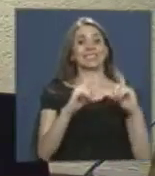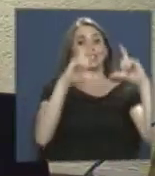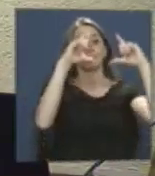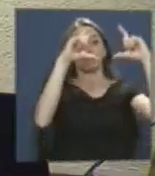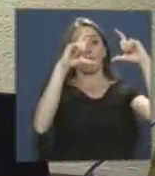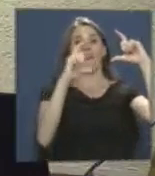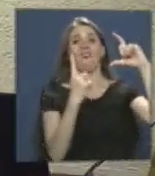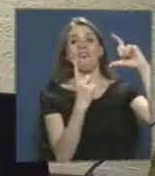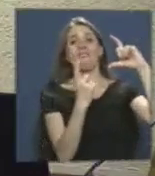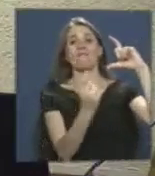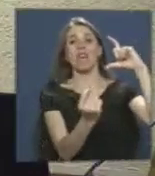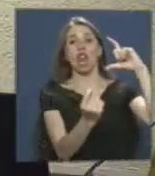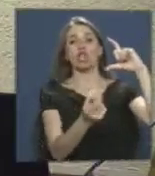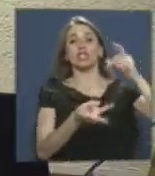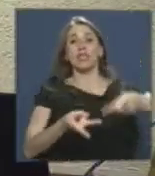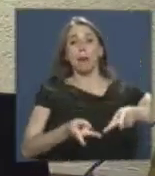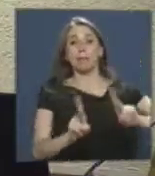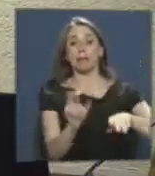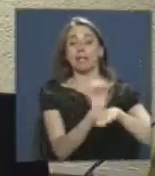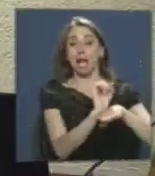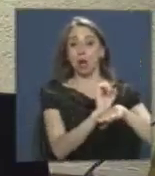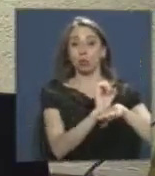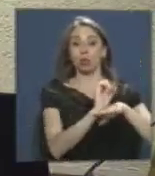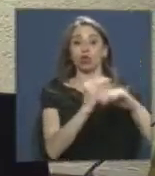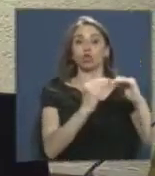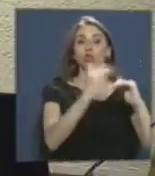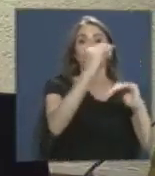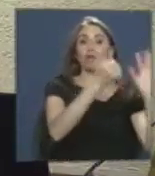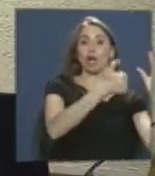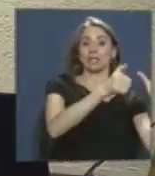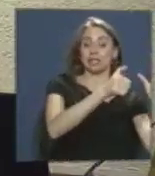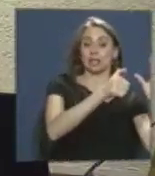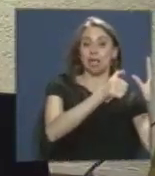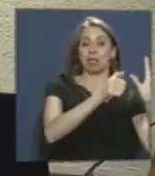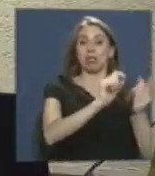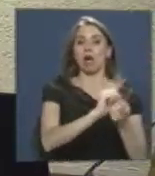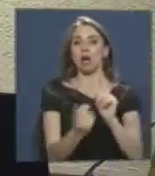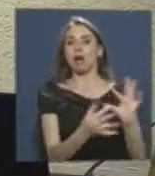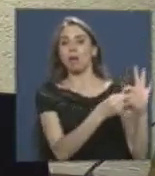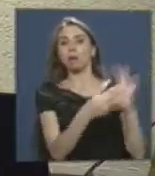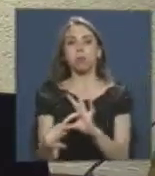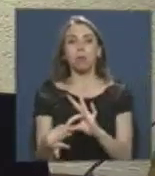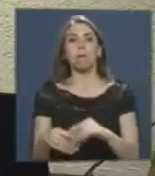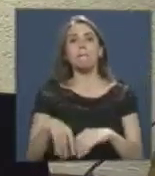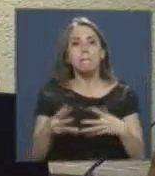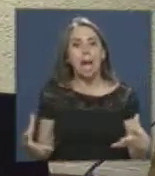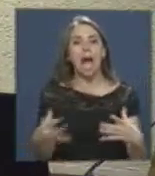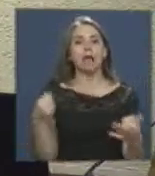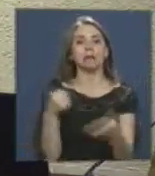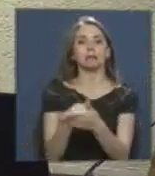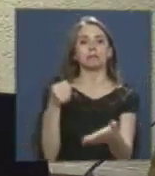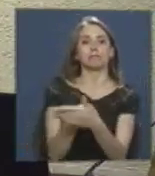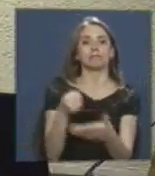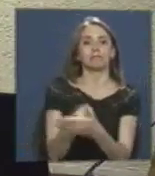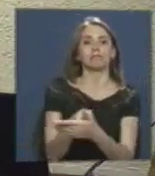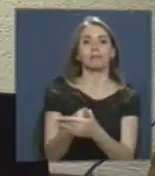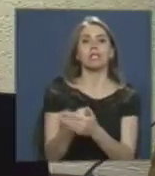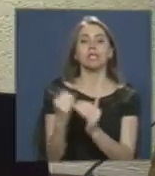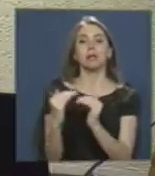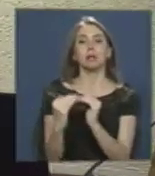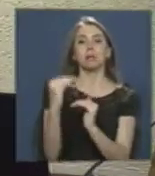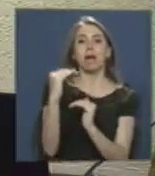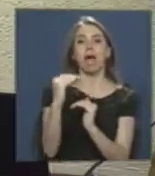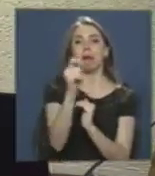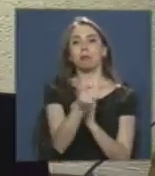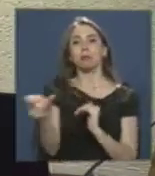velocidad y el aumento de la accidentabilidad y el aumento también de la proporción de fallecidos en los